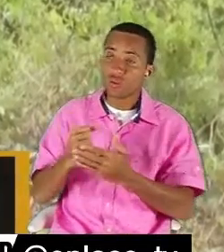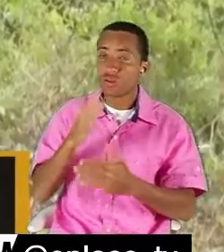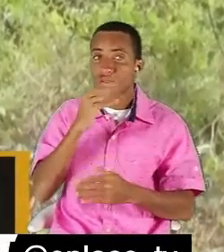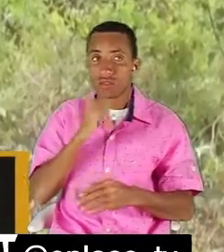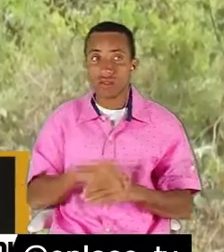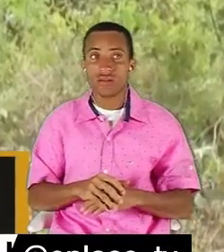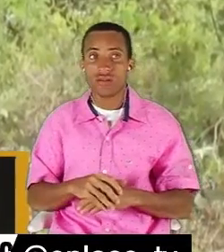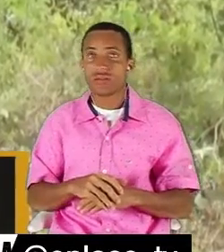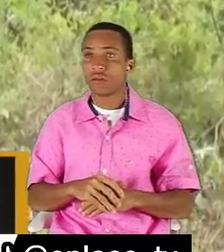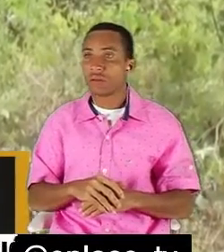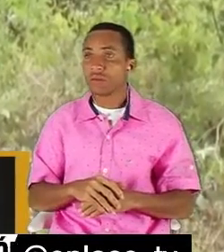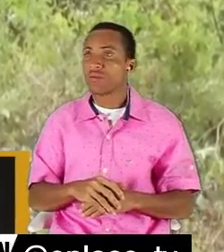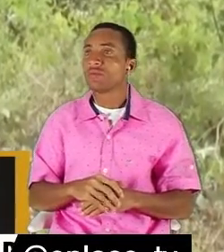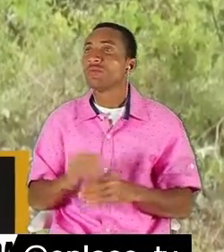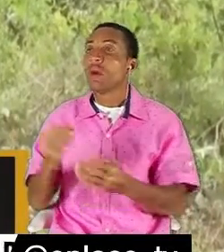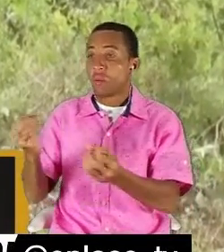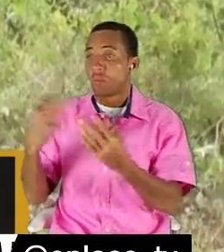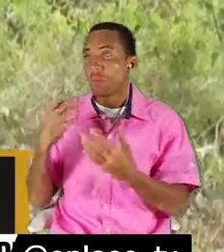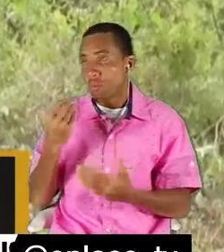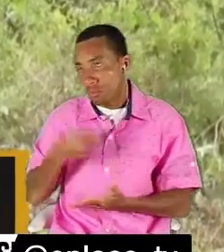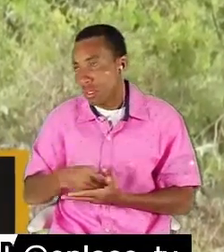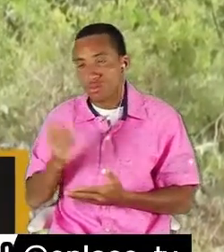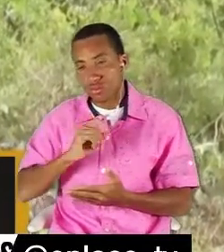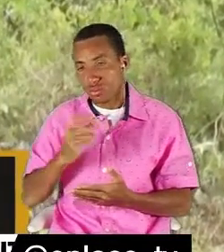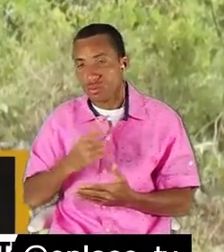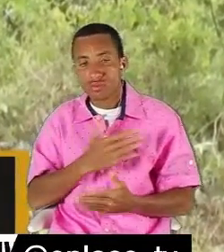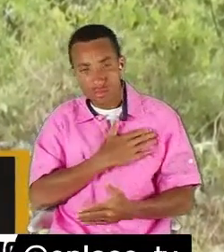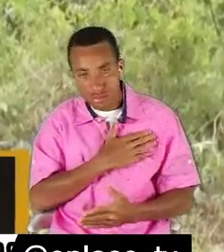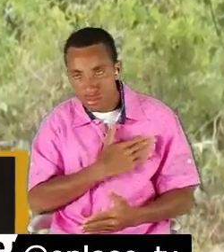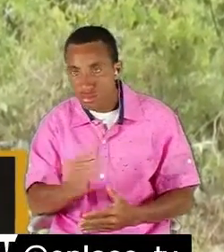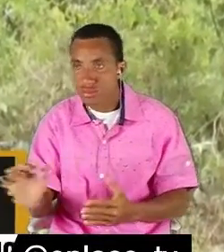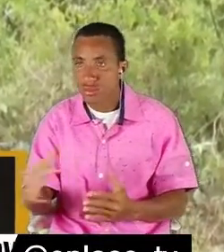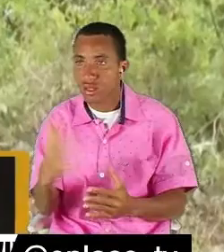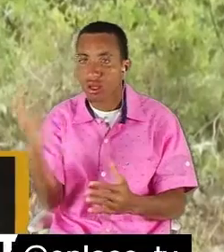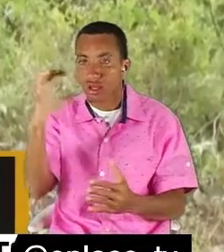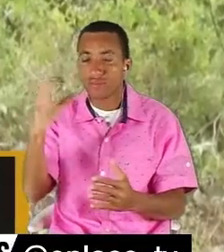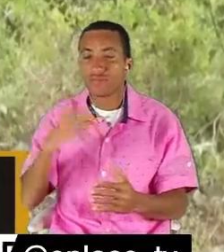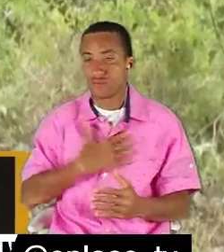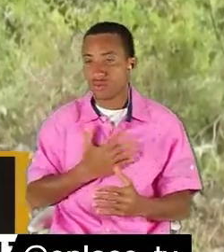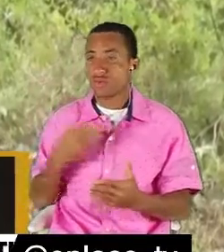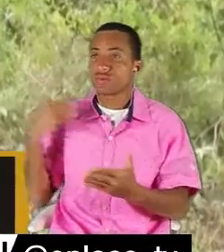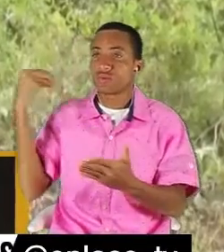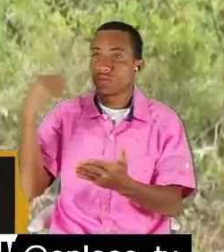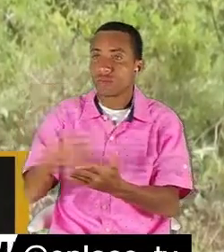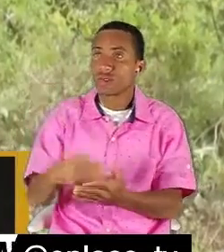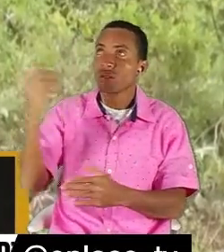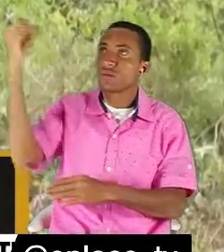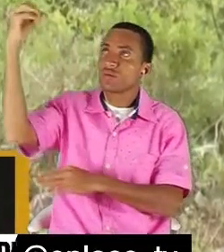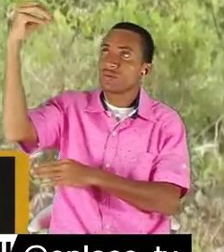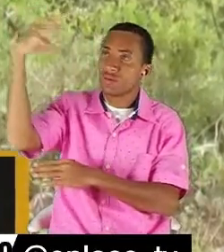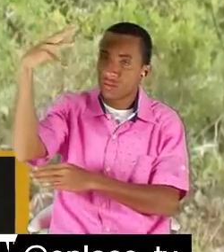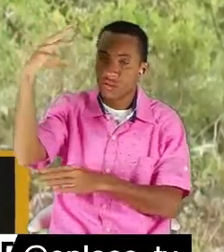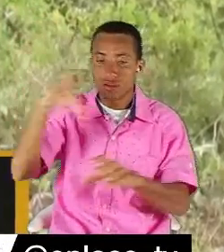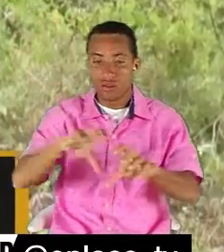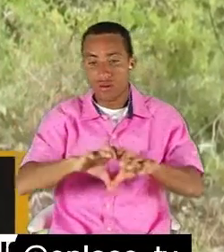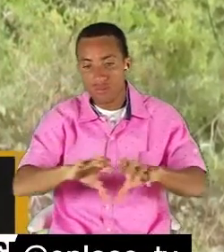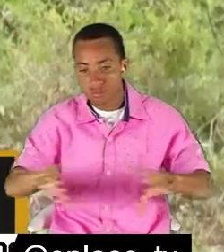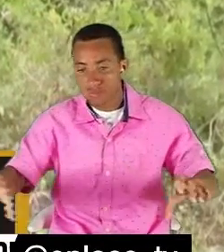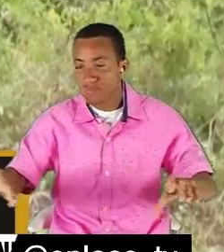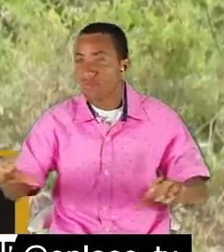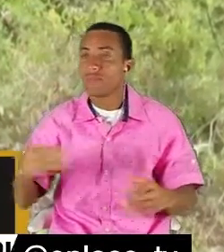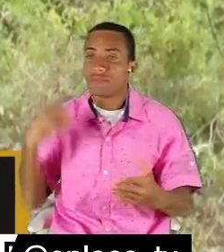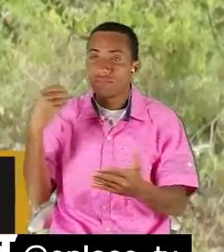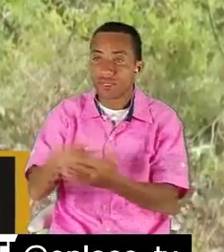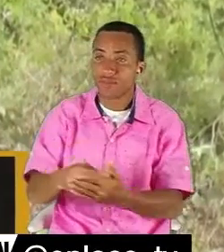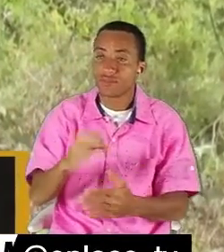que nos den dinero ni nada de eso, simplemente que nos colaboren con las cosas de la comunidad. Nosotros pagamos alumbrado y tenemos acueducto. Pero aquí